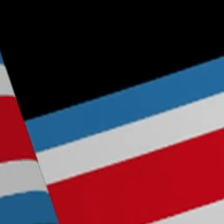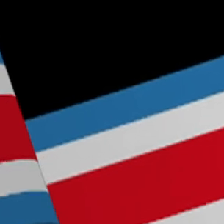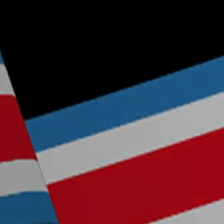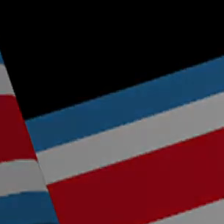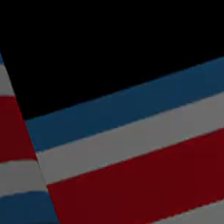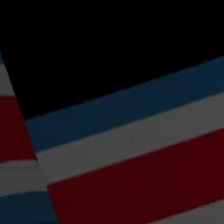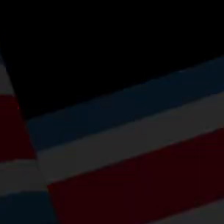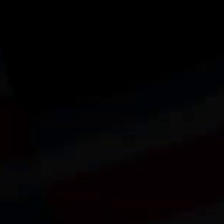¡Gracias!